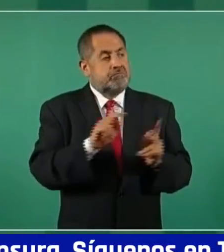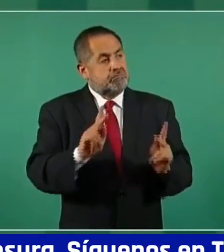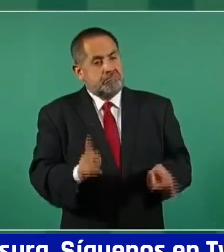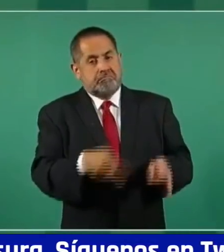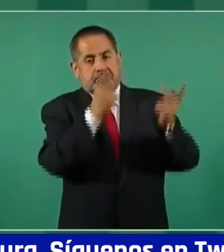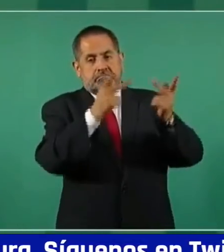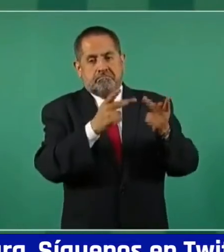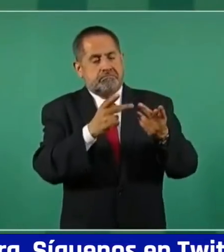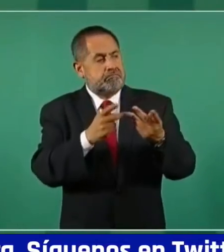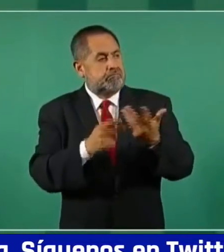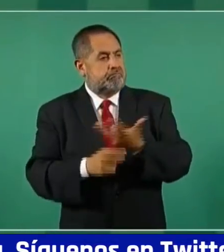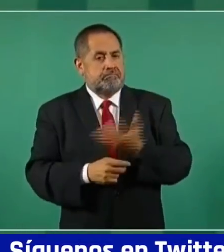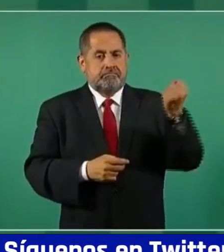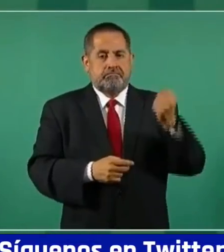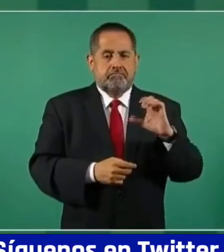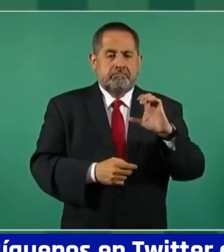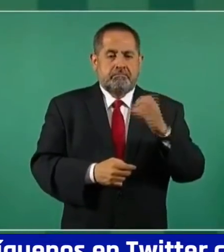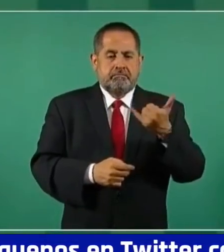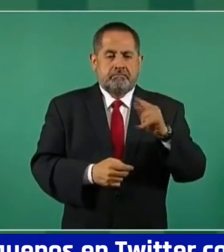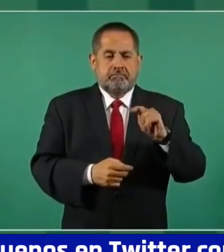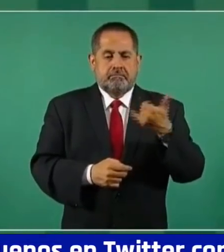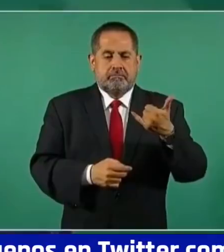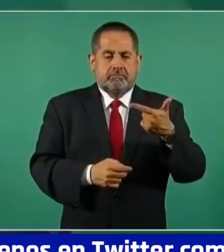a Citigroup